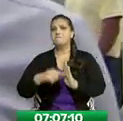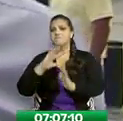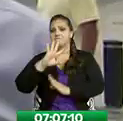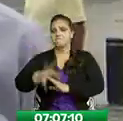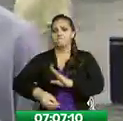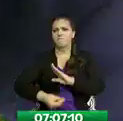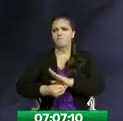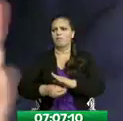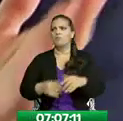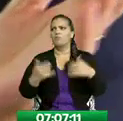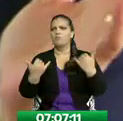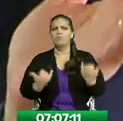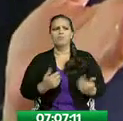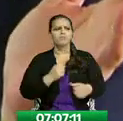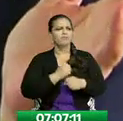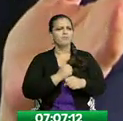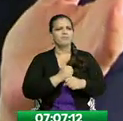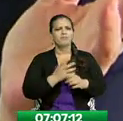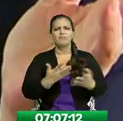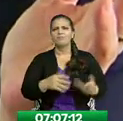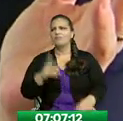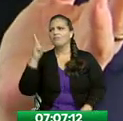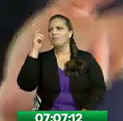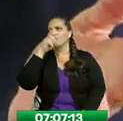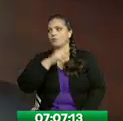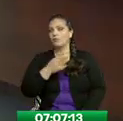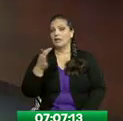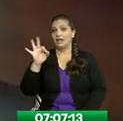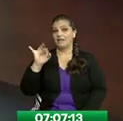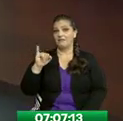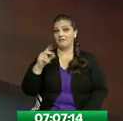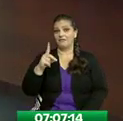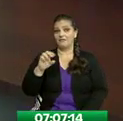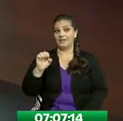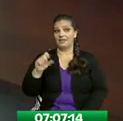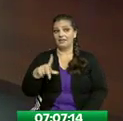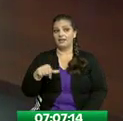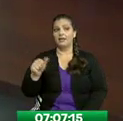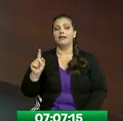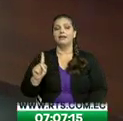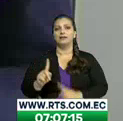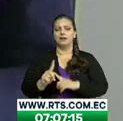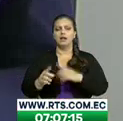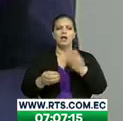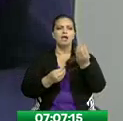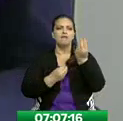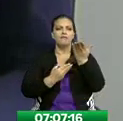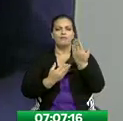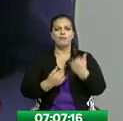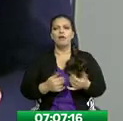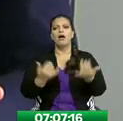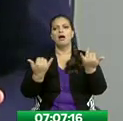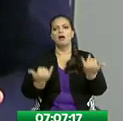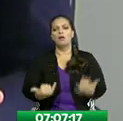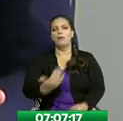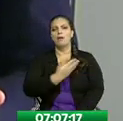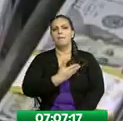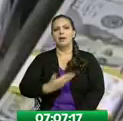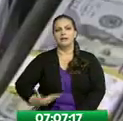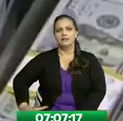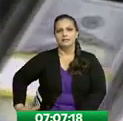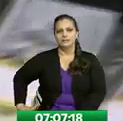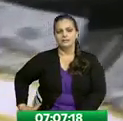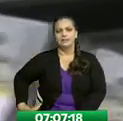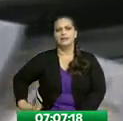trabajo para la gente. Para Fidel Márquez, la ley per se tiene dos haces, pues le permitió al Ejecutivo mantener el